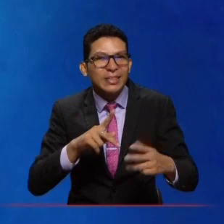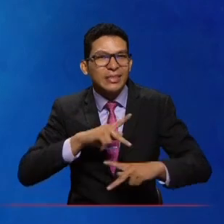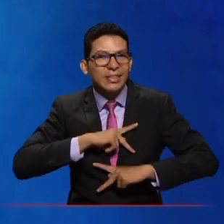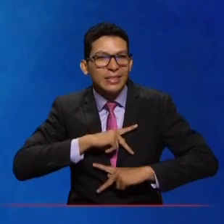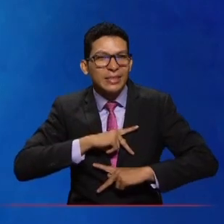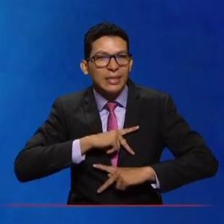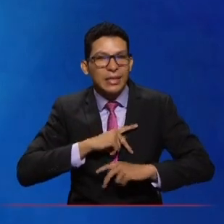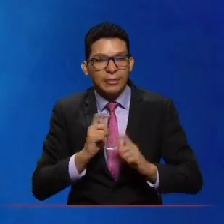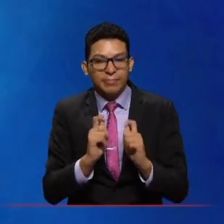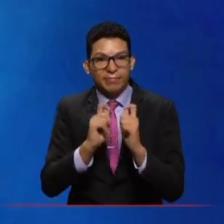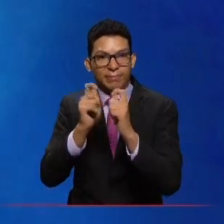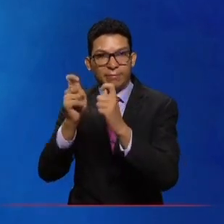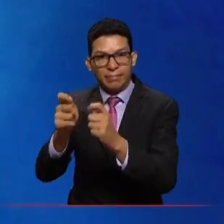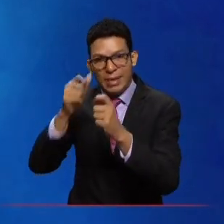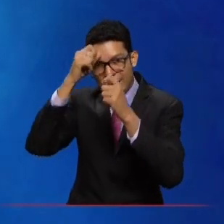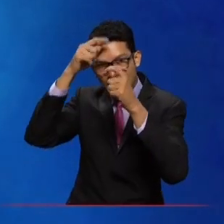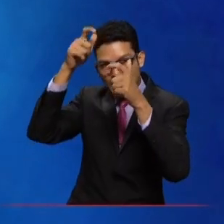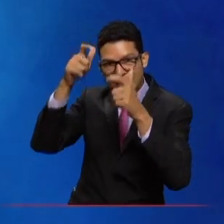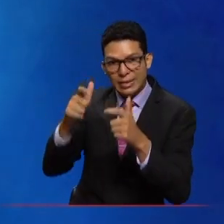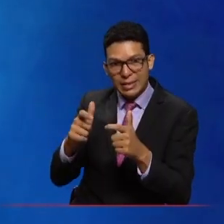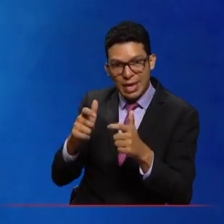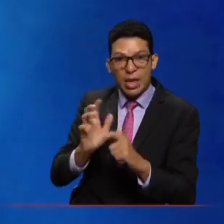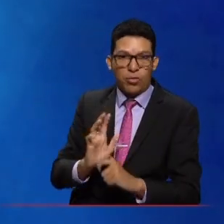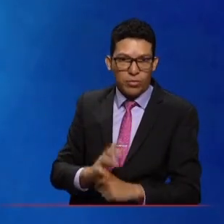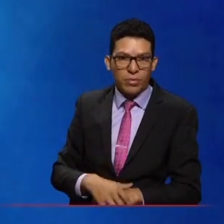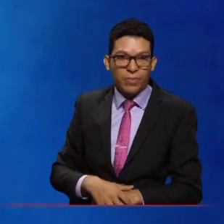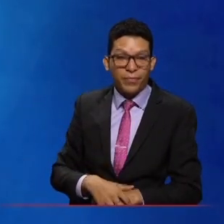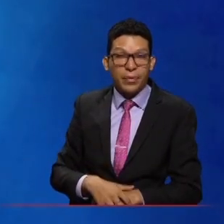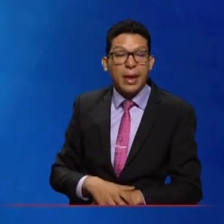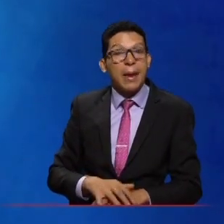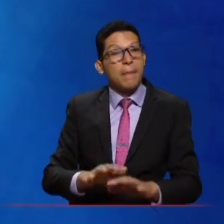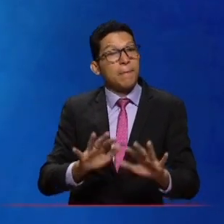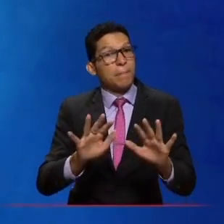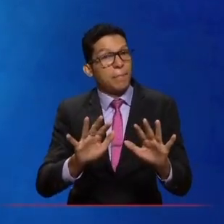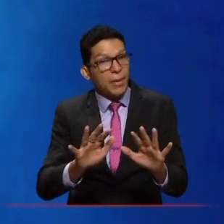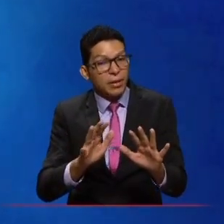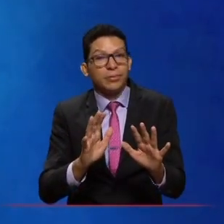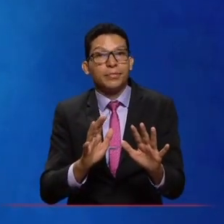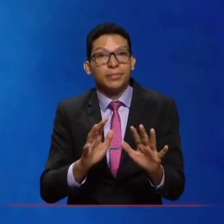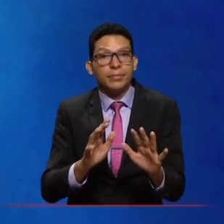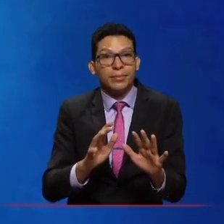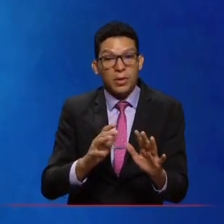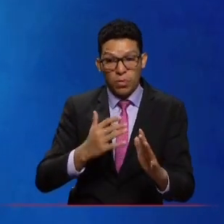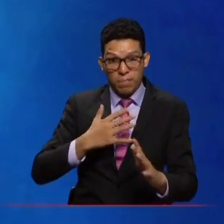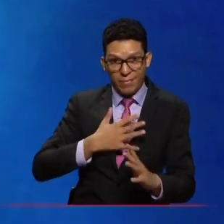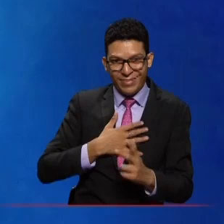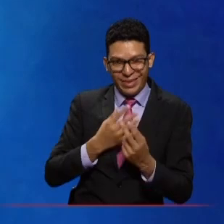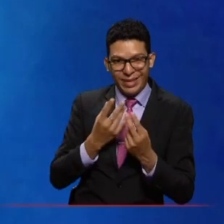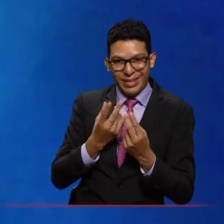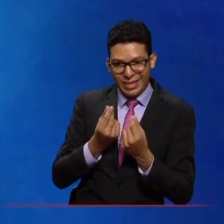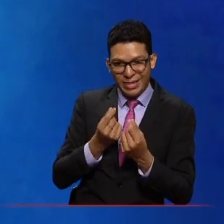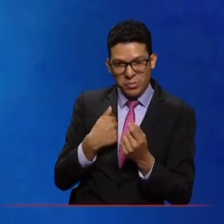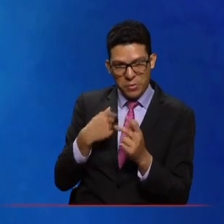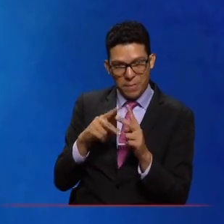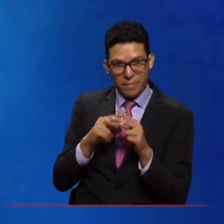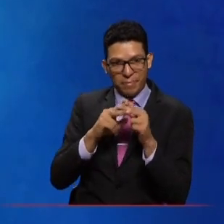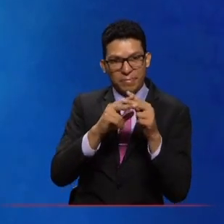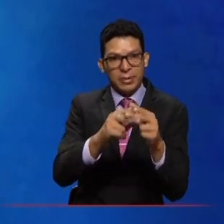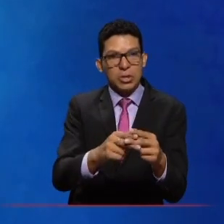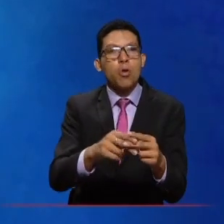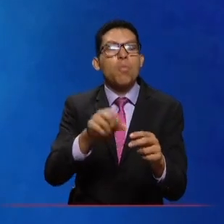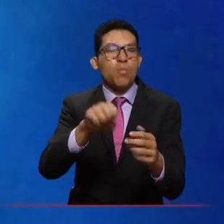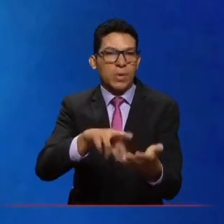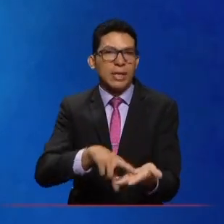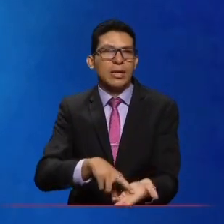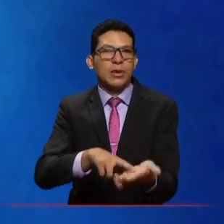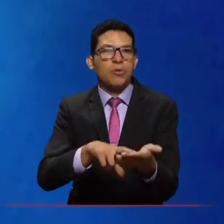pasarían a manos del Estado, si no tiene bienes. Pero ese acreedor tiene la oportunidad de recuperar su dinero a